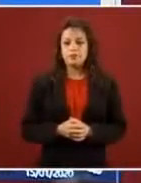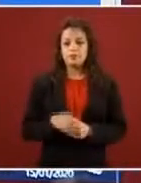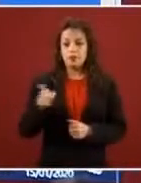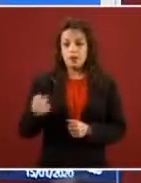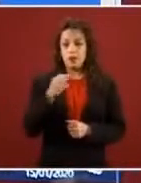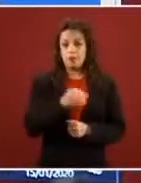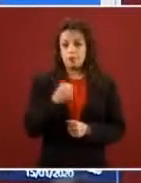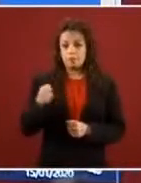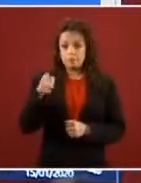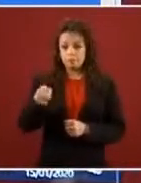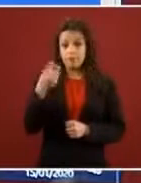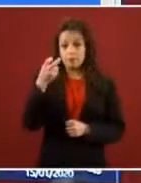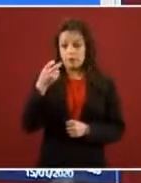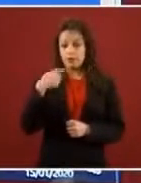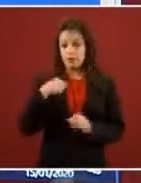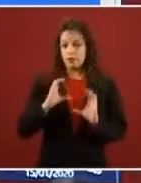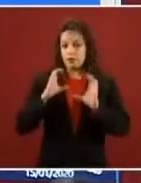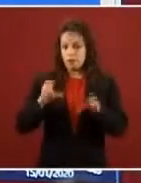Jorge,